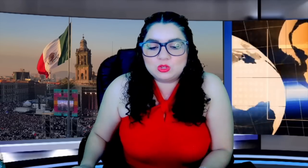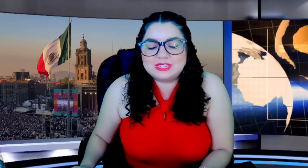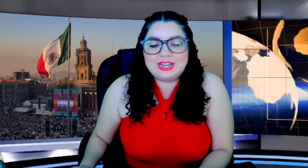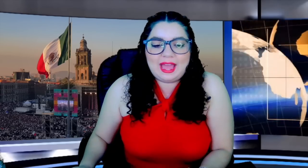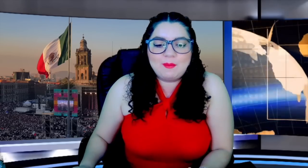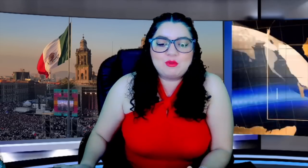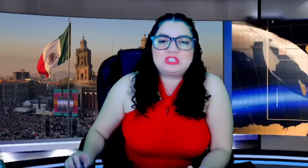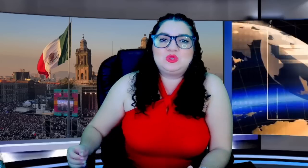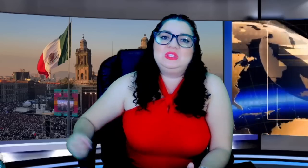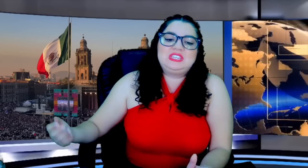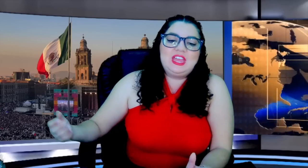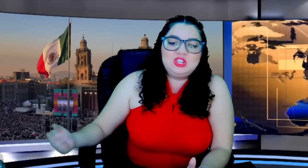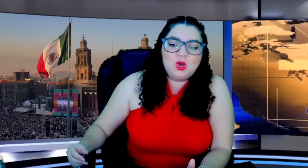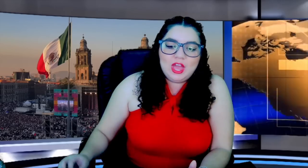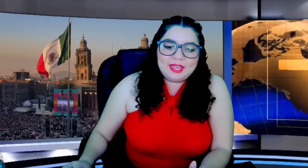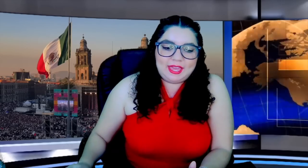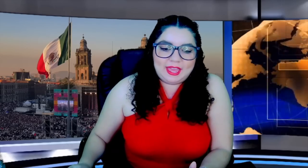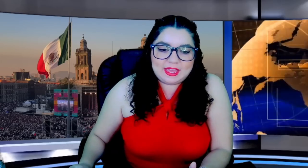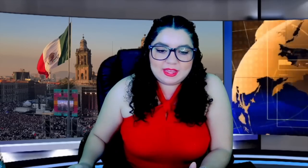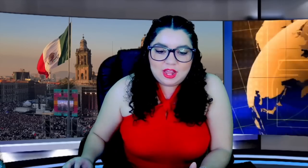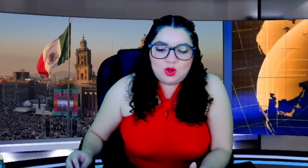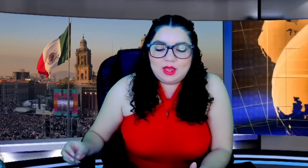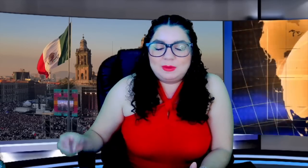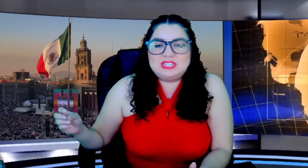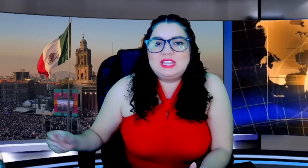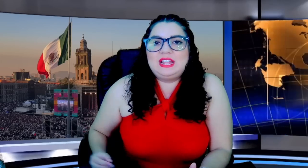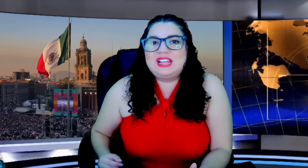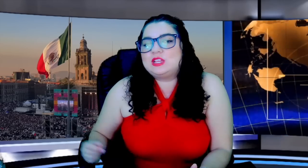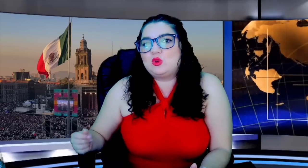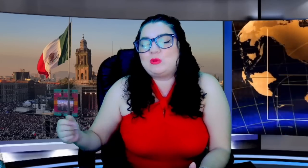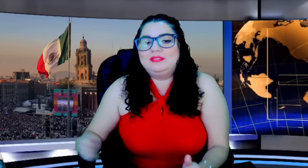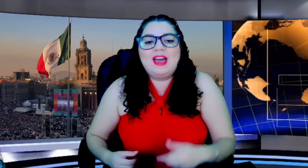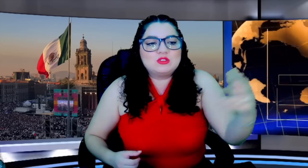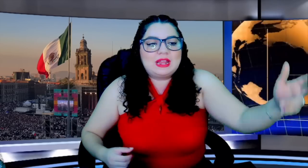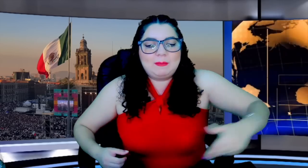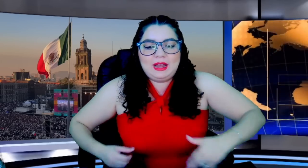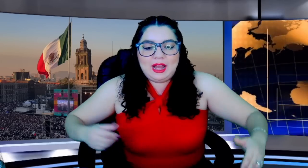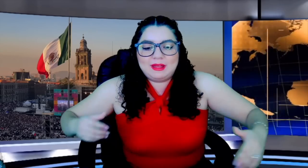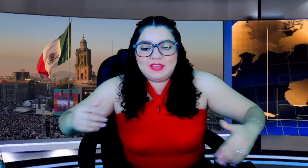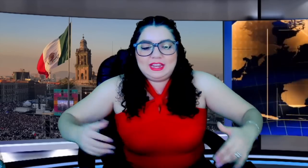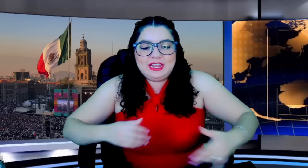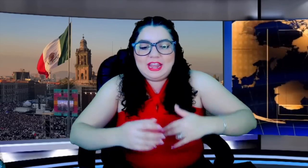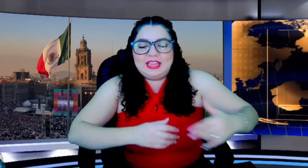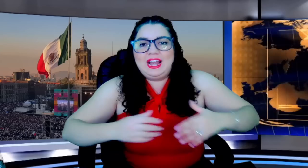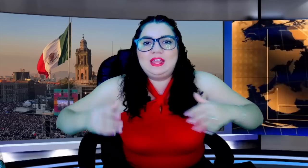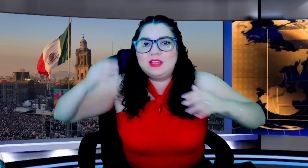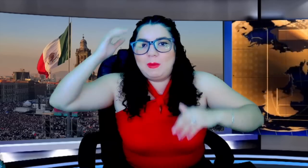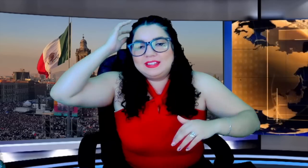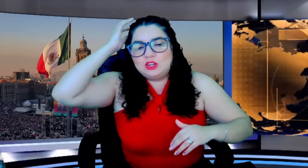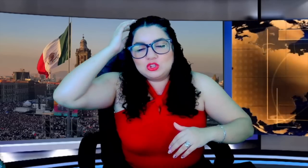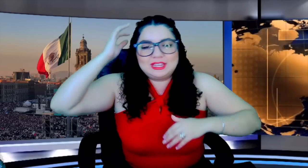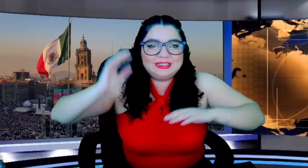Julio César Campos estuvo diciendo que el presidente le hace los mandados, que le pela la mandarina y que la ley